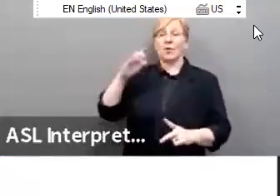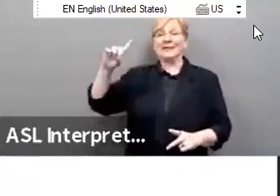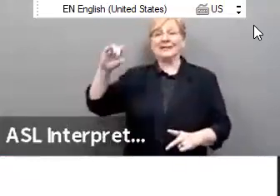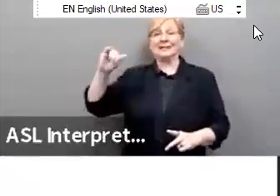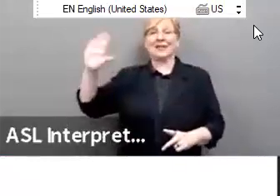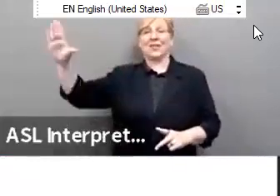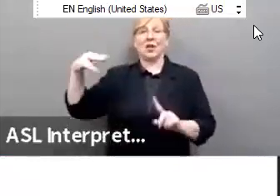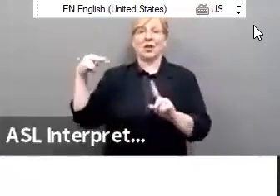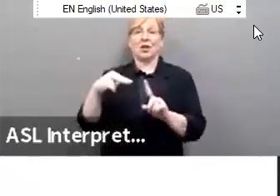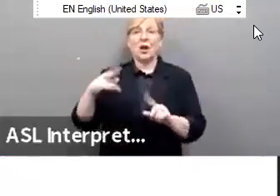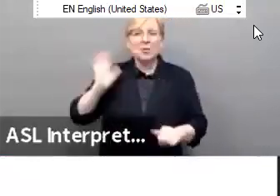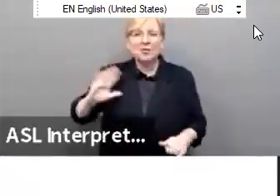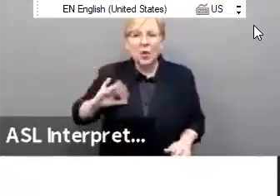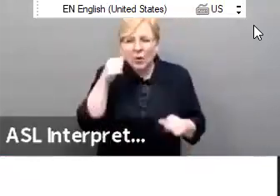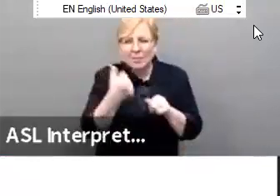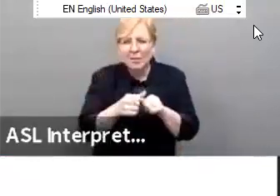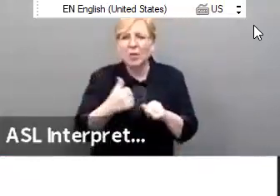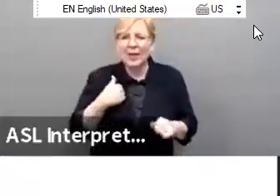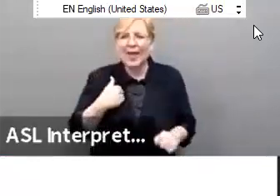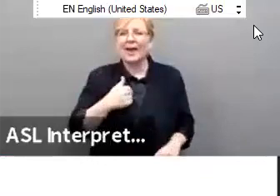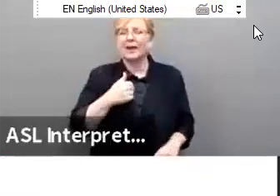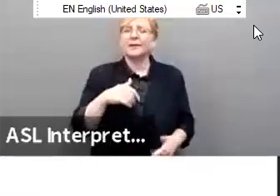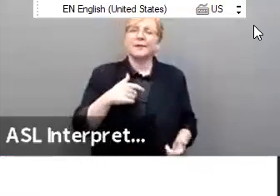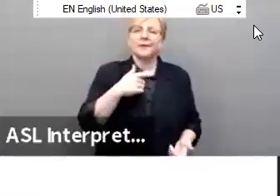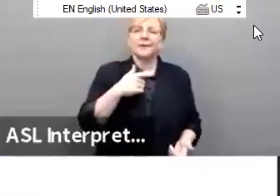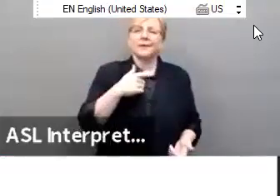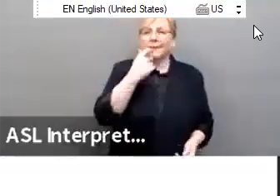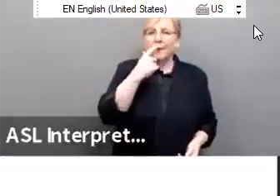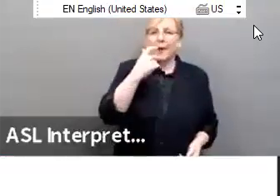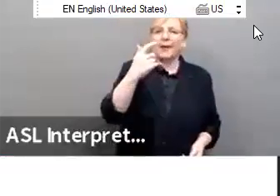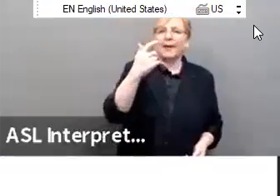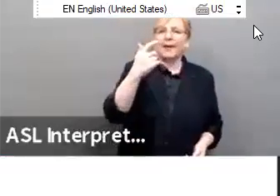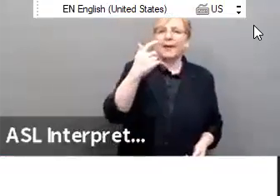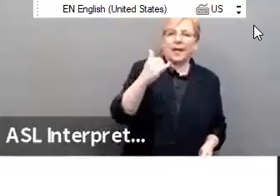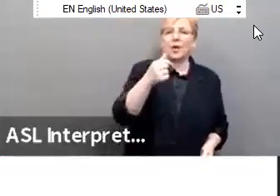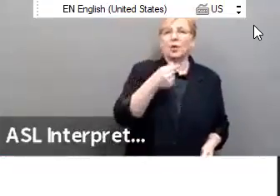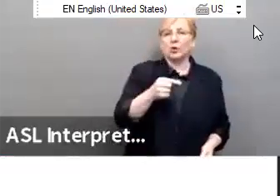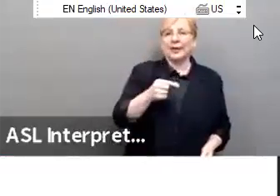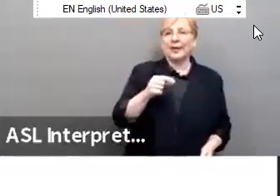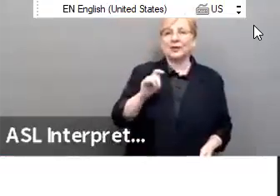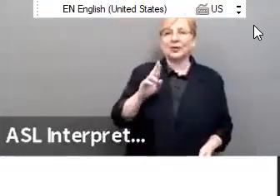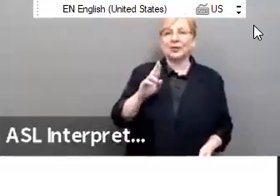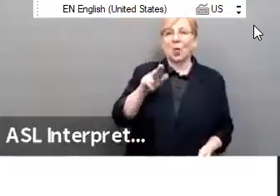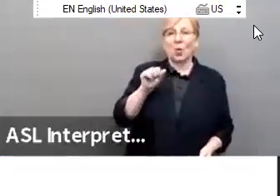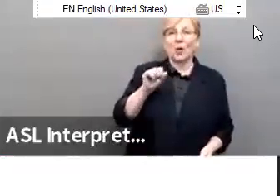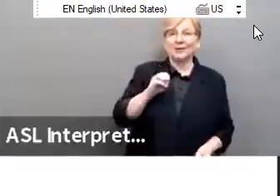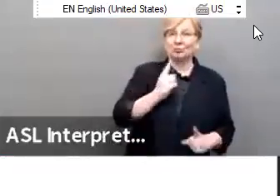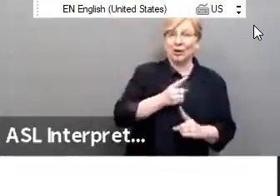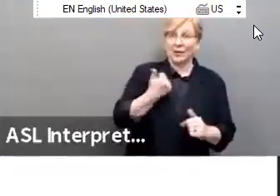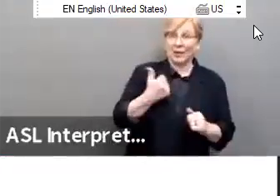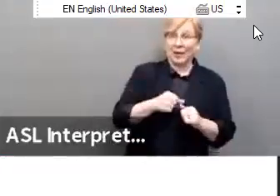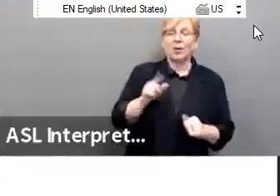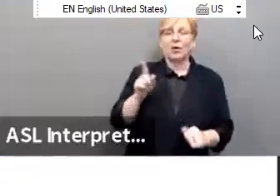epidemiológico. Quizás no puedan ver las diapositivas, pero lo que podemos ver aquí es que tenemos de